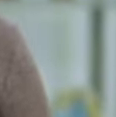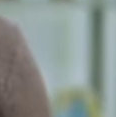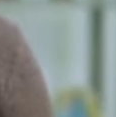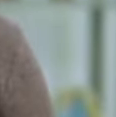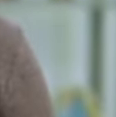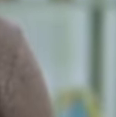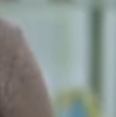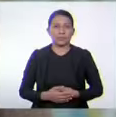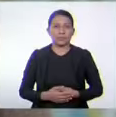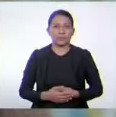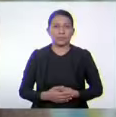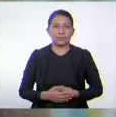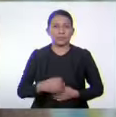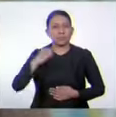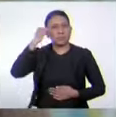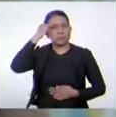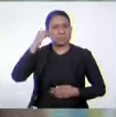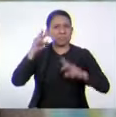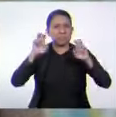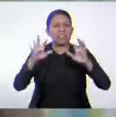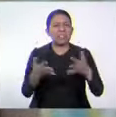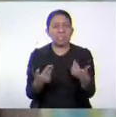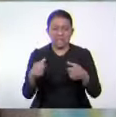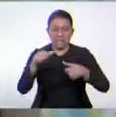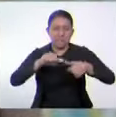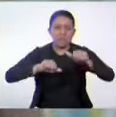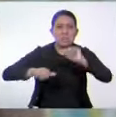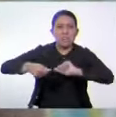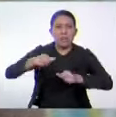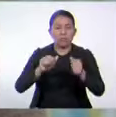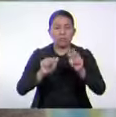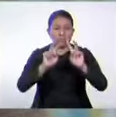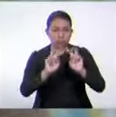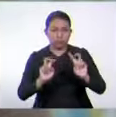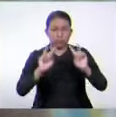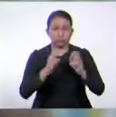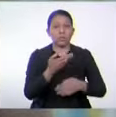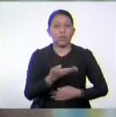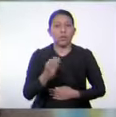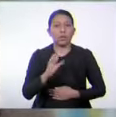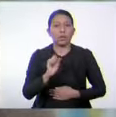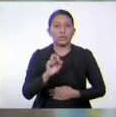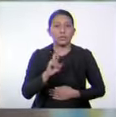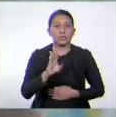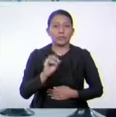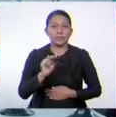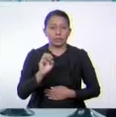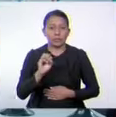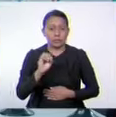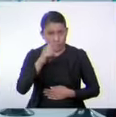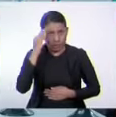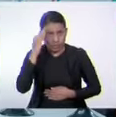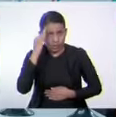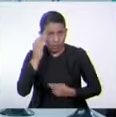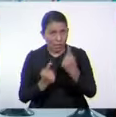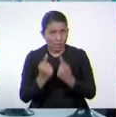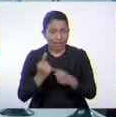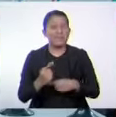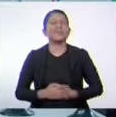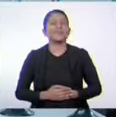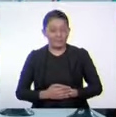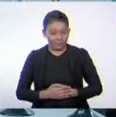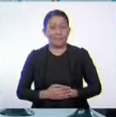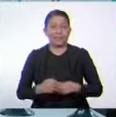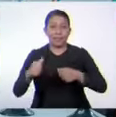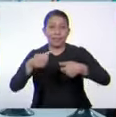sobre una de las ramas de la química que estudia los compuestos de carbono. ¿Sabes a cuál me refiero? Correcto, es la